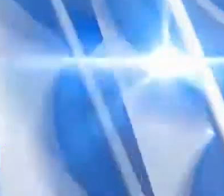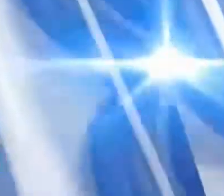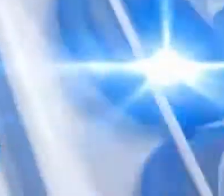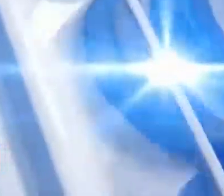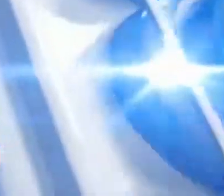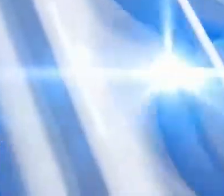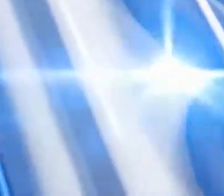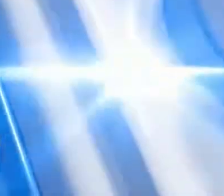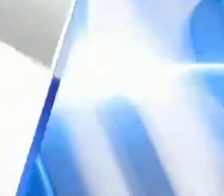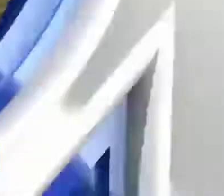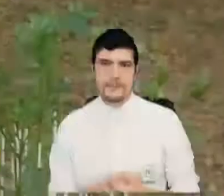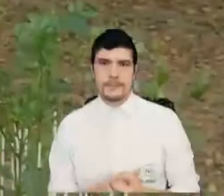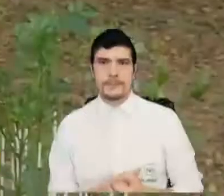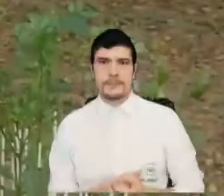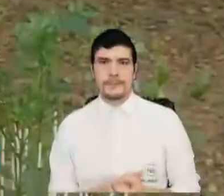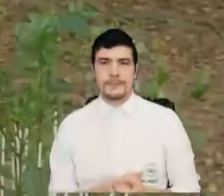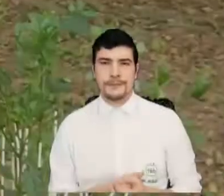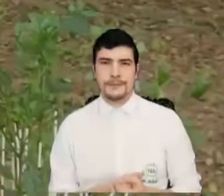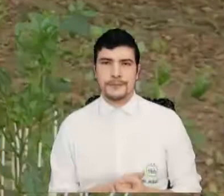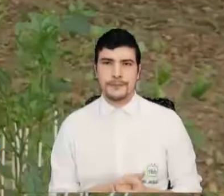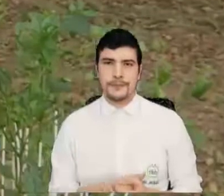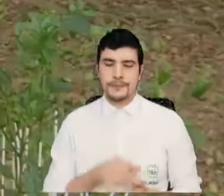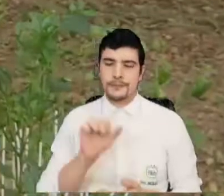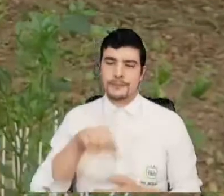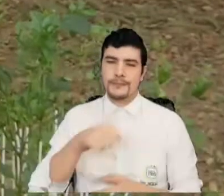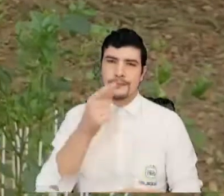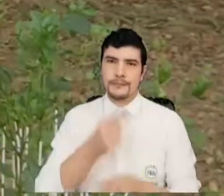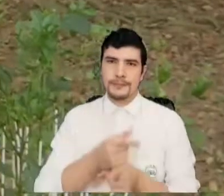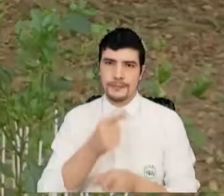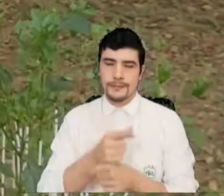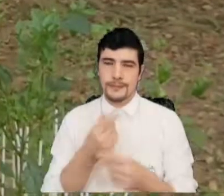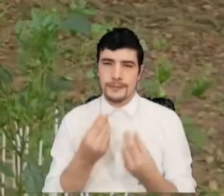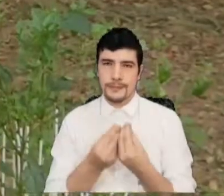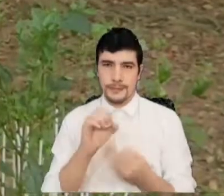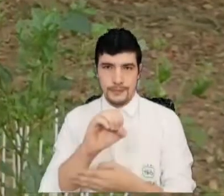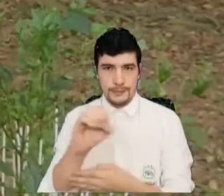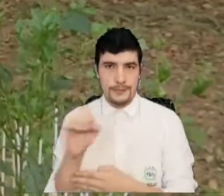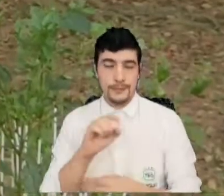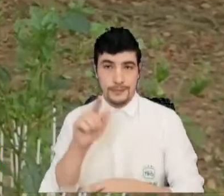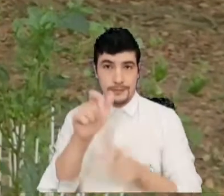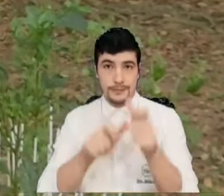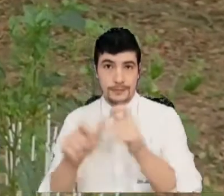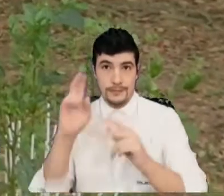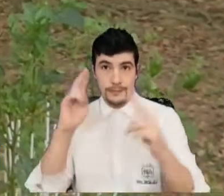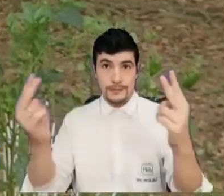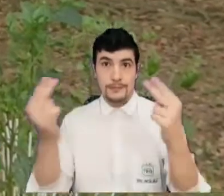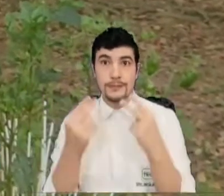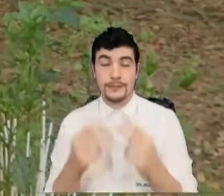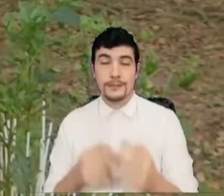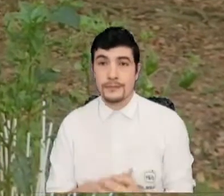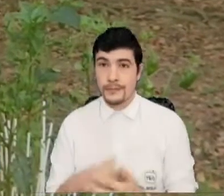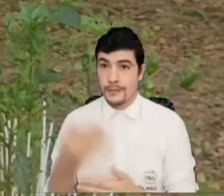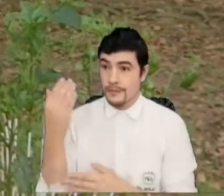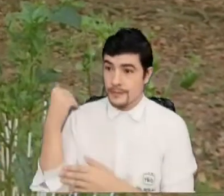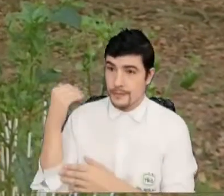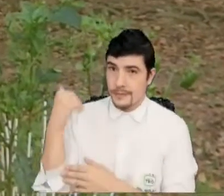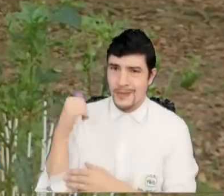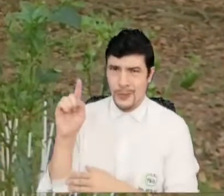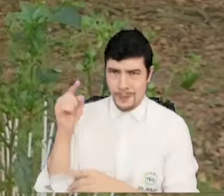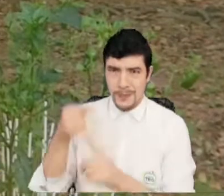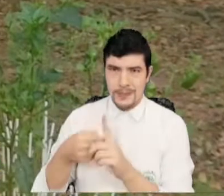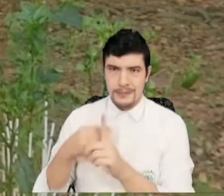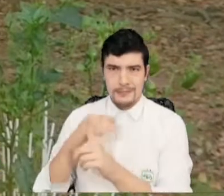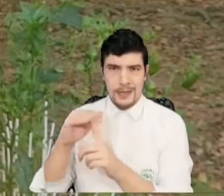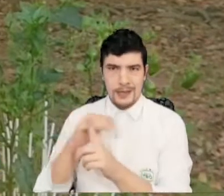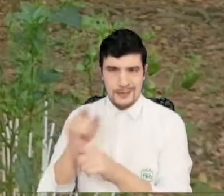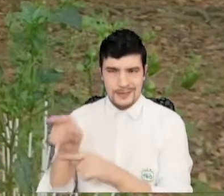Así es, compañeros y televidentes, pues precisamente un mes y medio después del deslizamiento de tierra que se presentó en el asentamiento